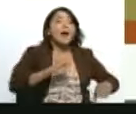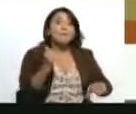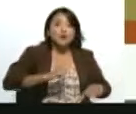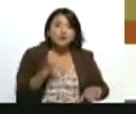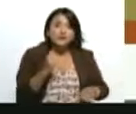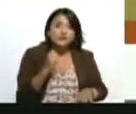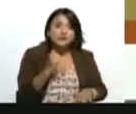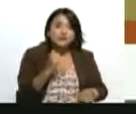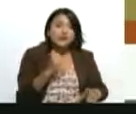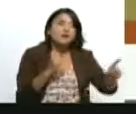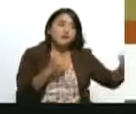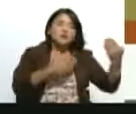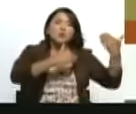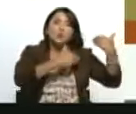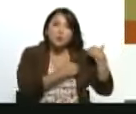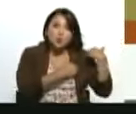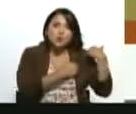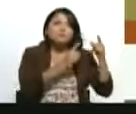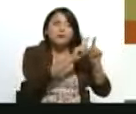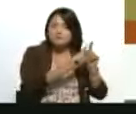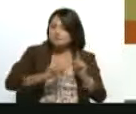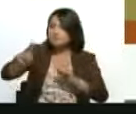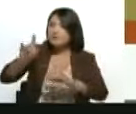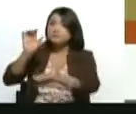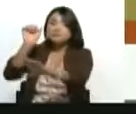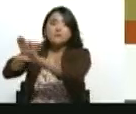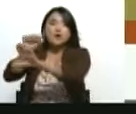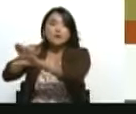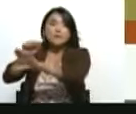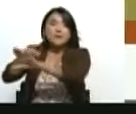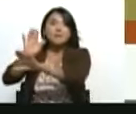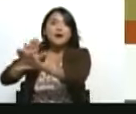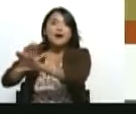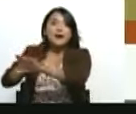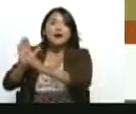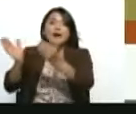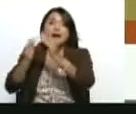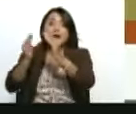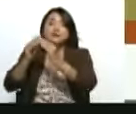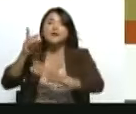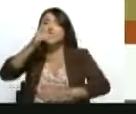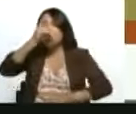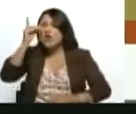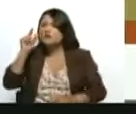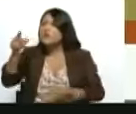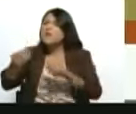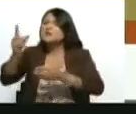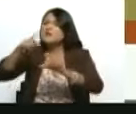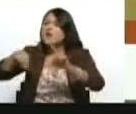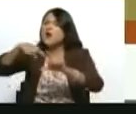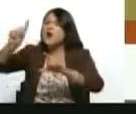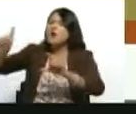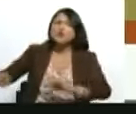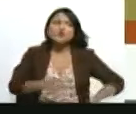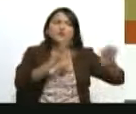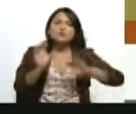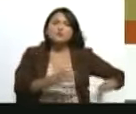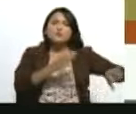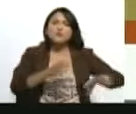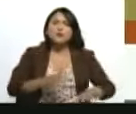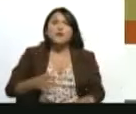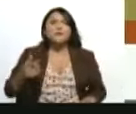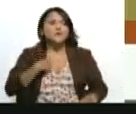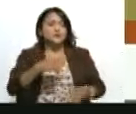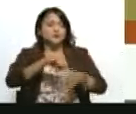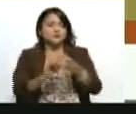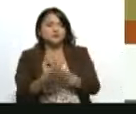paz, que sí tiene las formas de actuación, va y le toca la puerta a Diosdado Cabello. ¿Qué vas a hacer tú con esos cauchos? No, que voy a sembrar unos